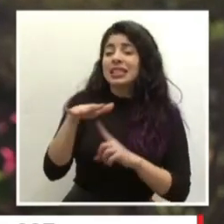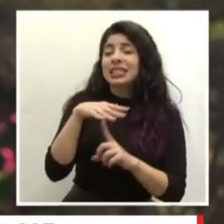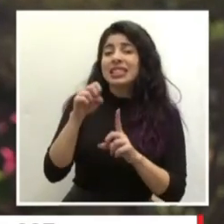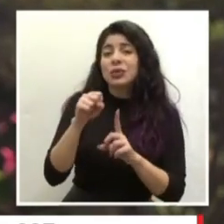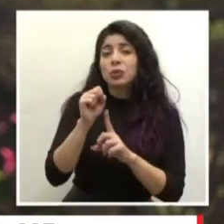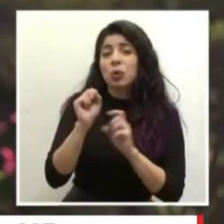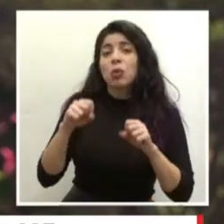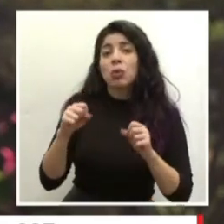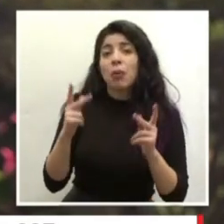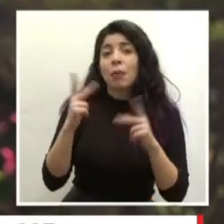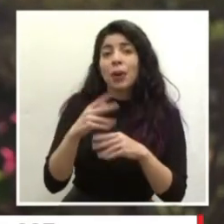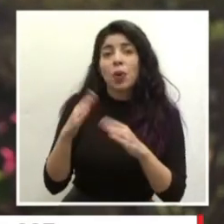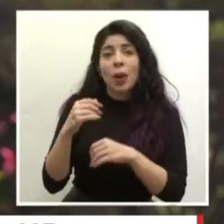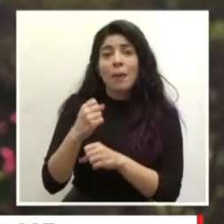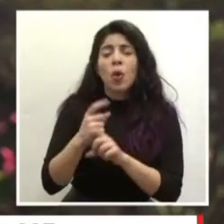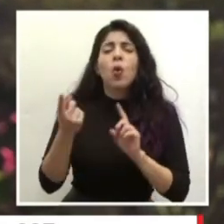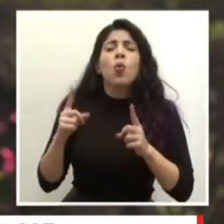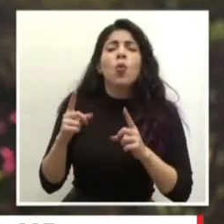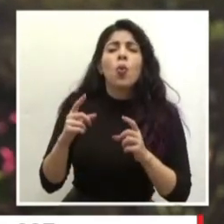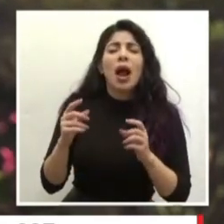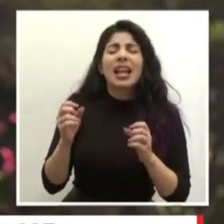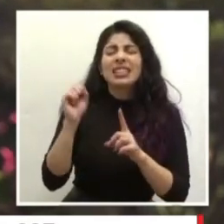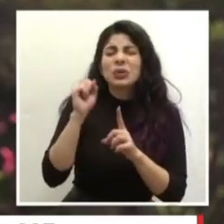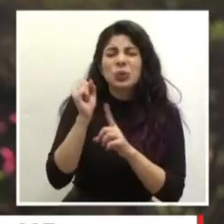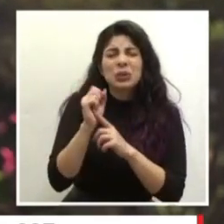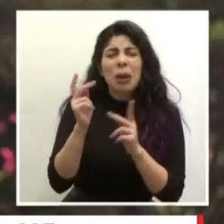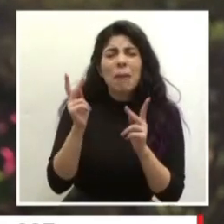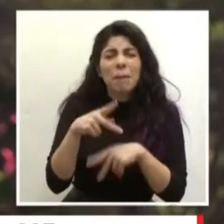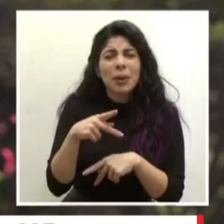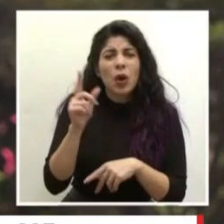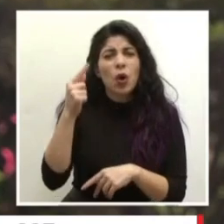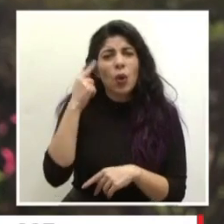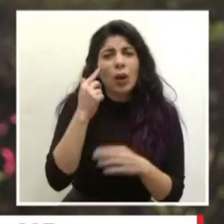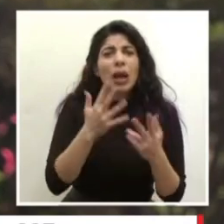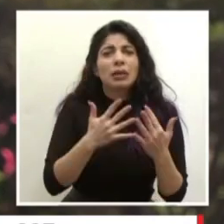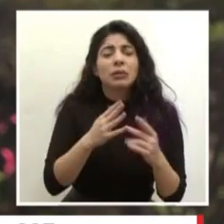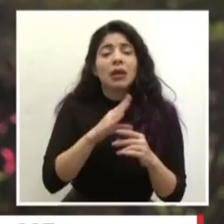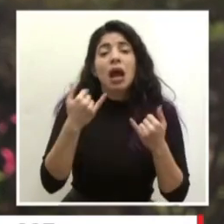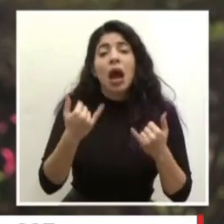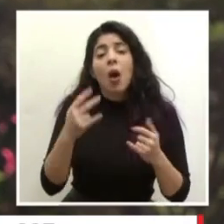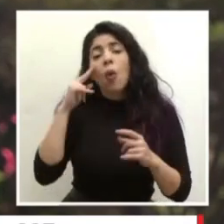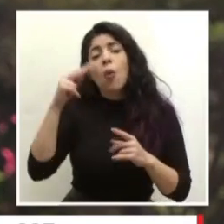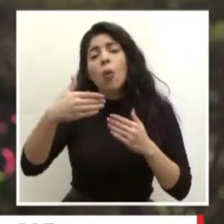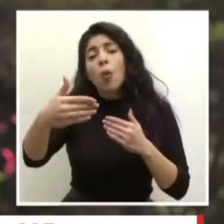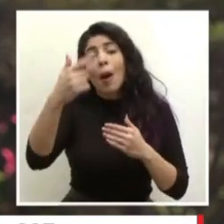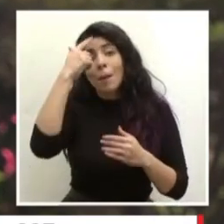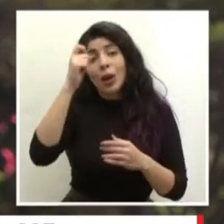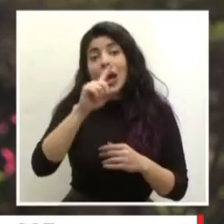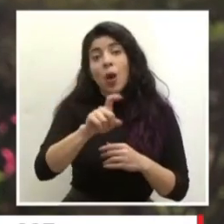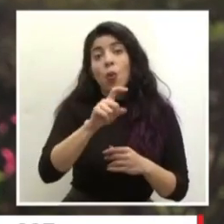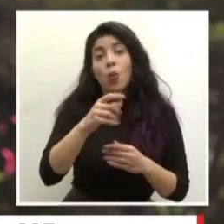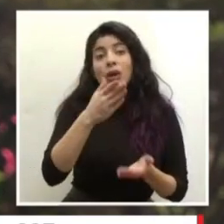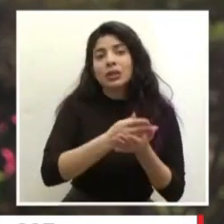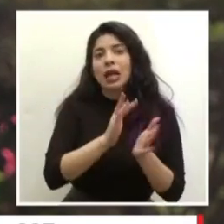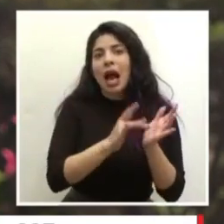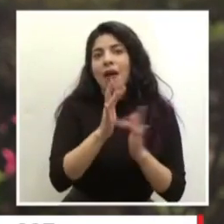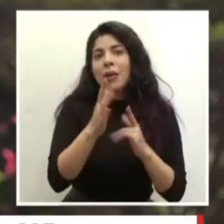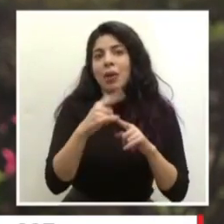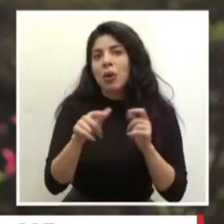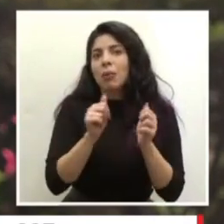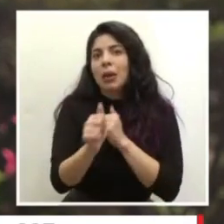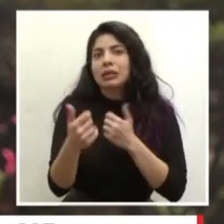peor con el tema de desempleo. ¿Cuál era el escenario más fatalista que el gobierno esperaba y qué proyecciones tienen porque esta encuesta que se publica hoy cerró en abril y han pasado